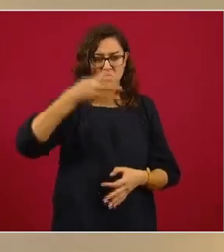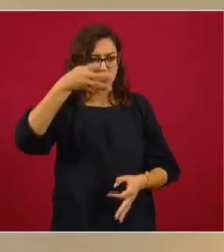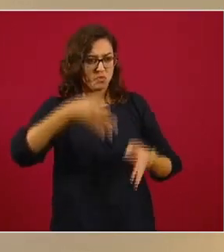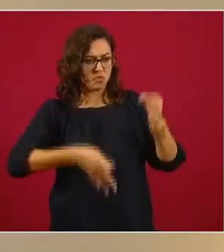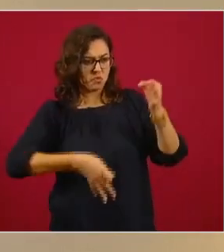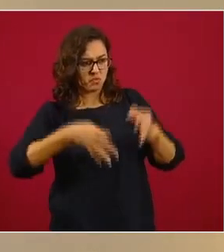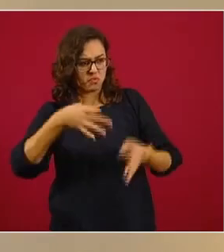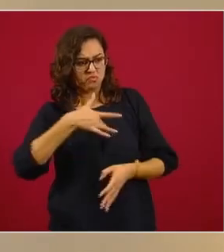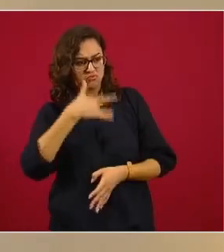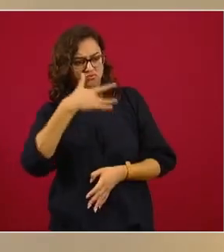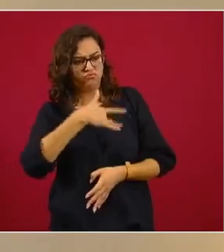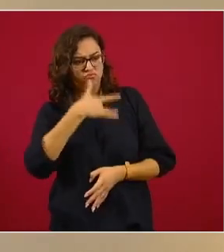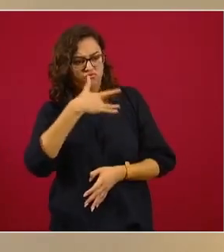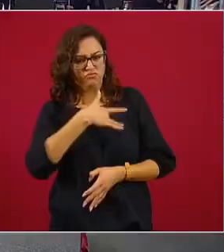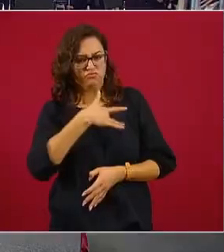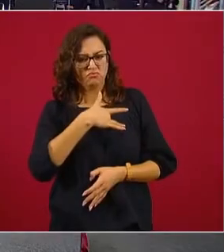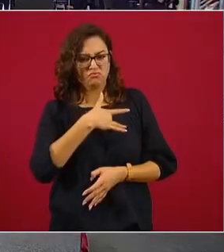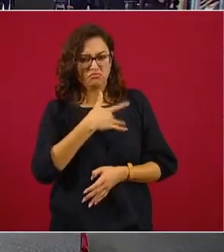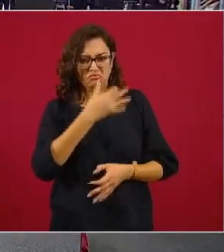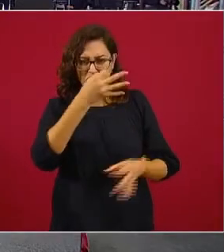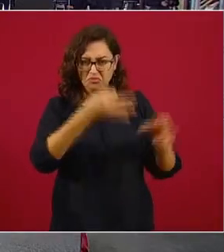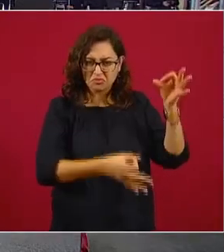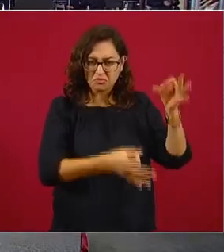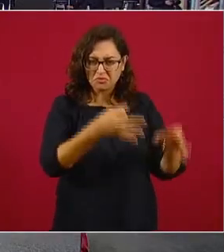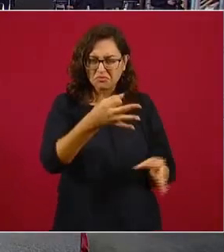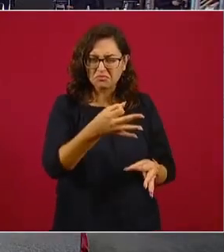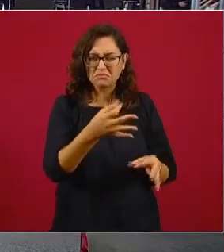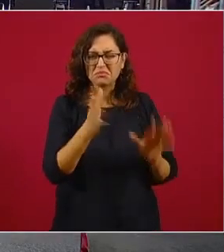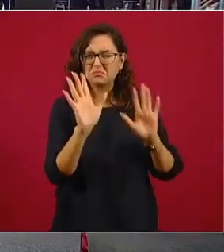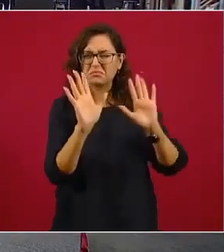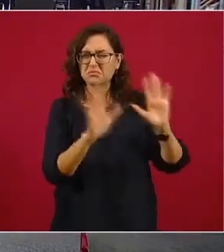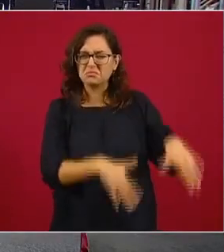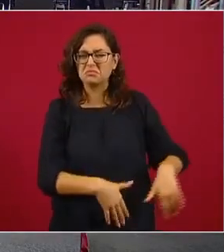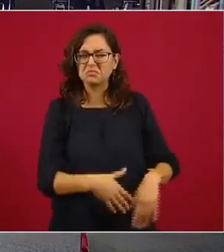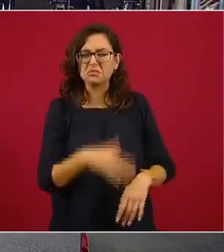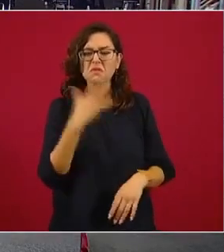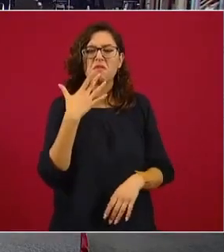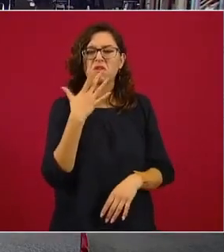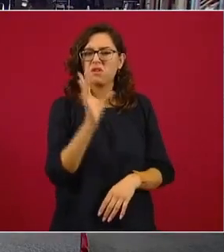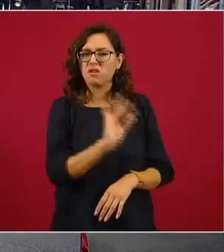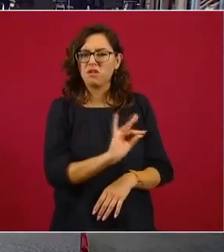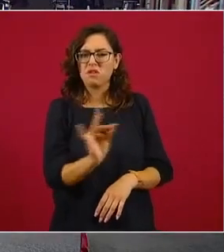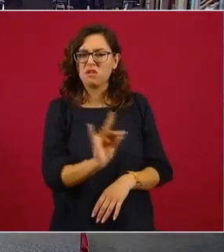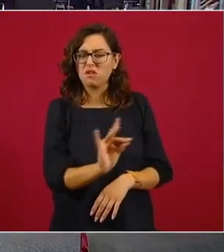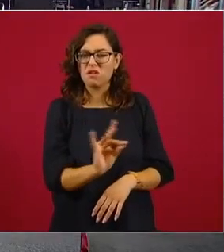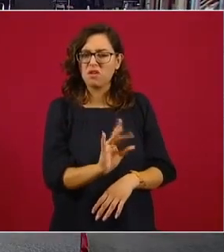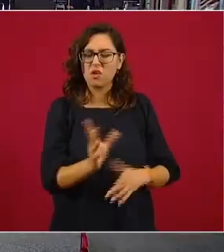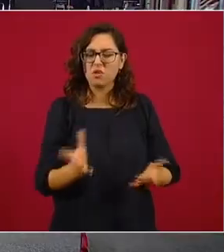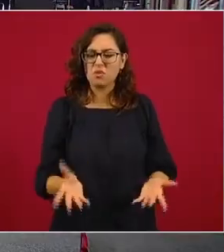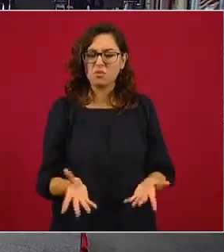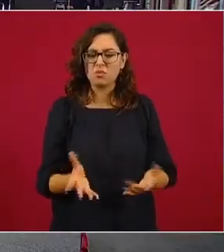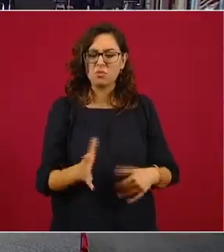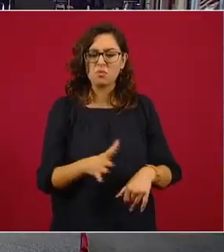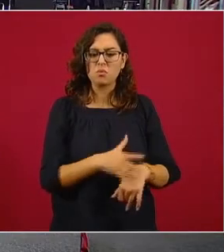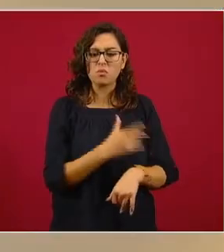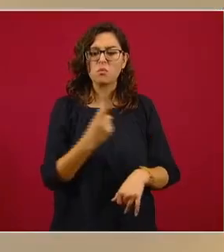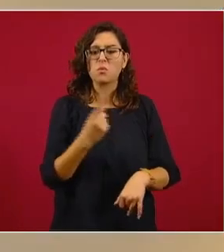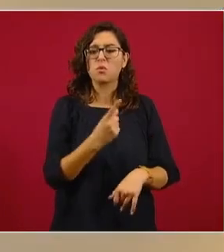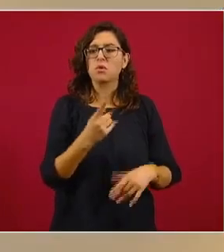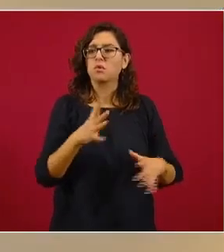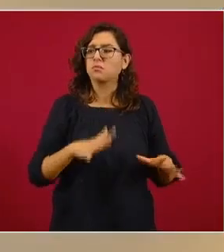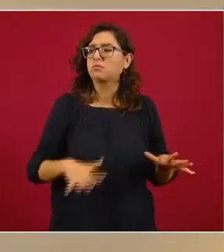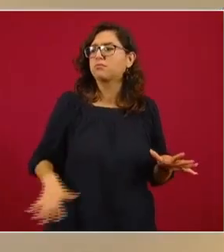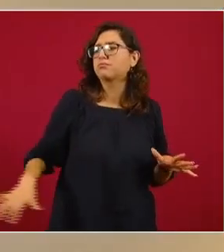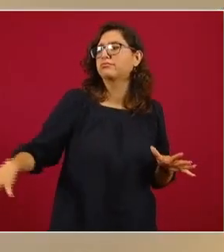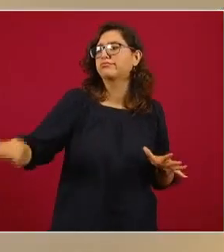que eso es lo menos importante, no dejan de ser menores ante la esperanza de todo un